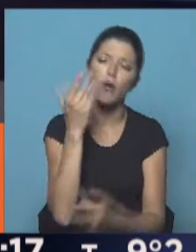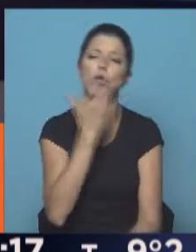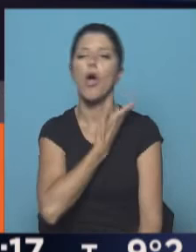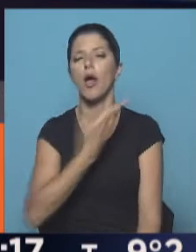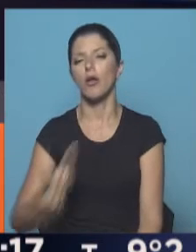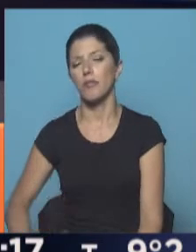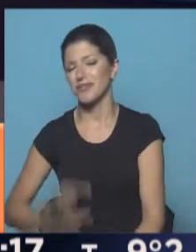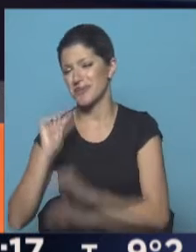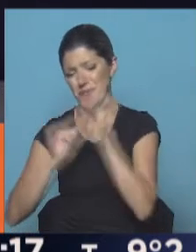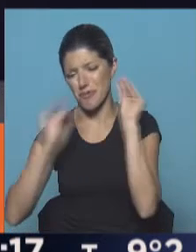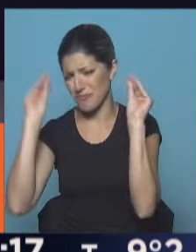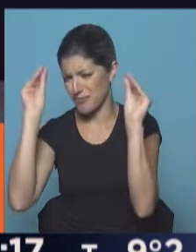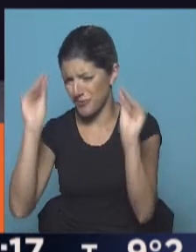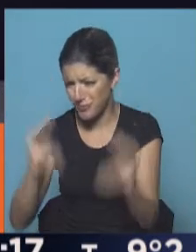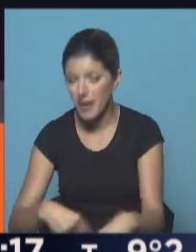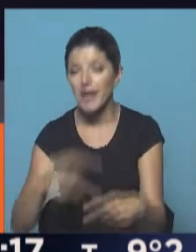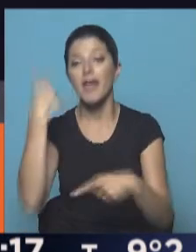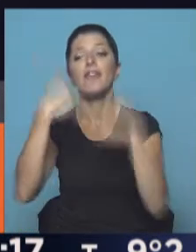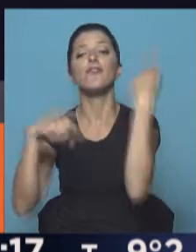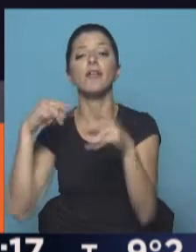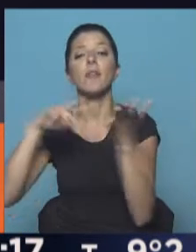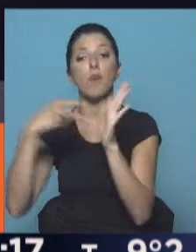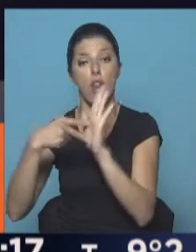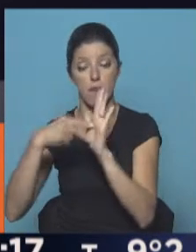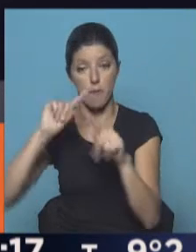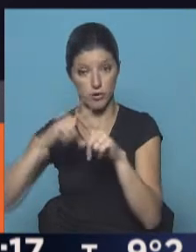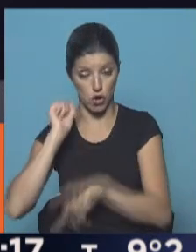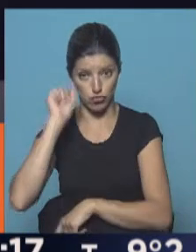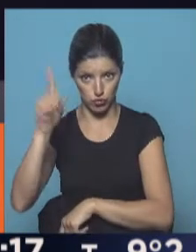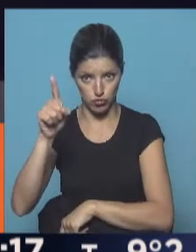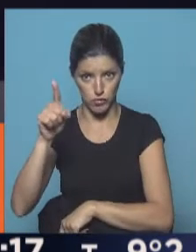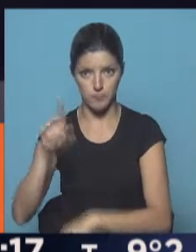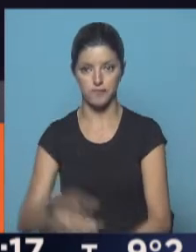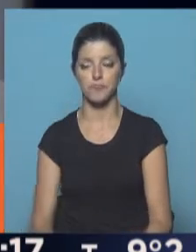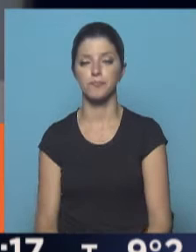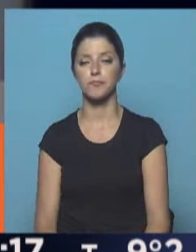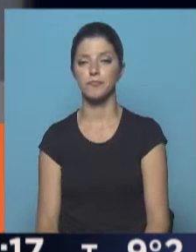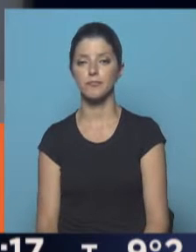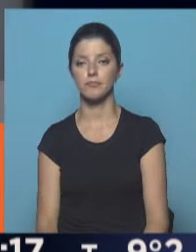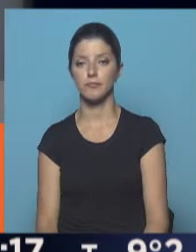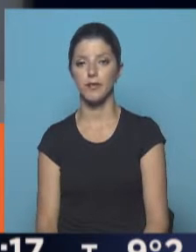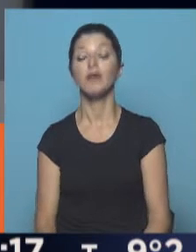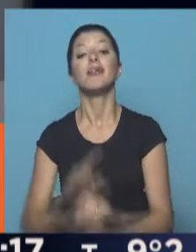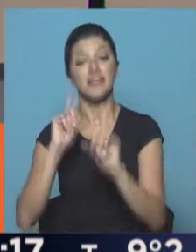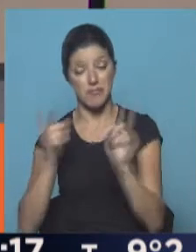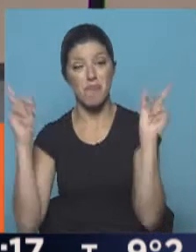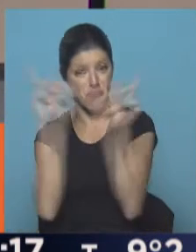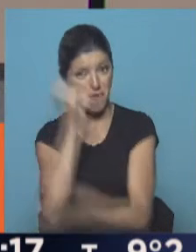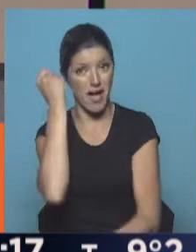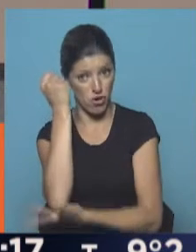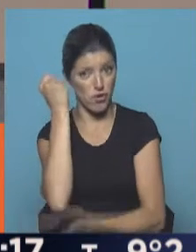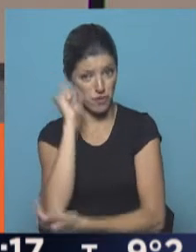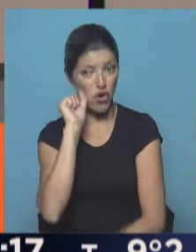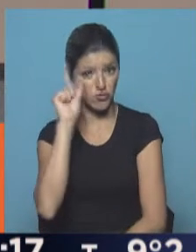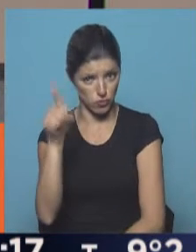viene en decadencia y los conflictos políticos de Venezuela y los problemas económicos que esto está